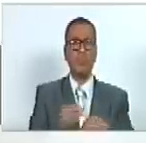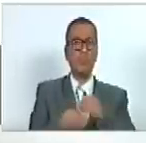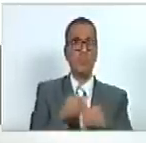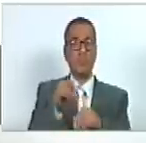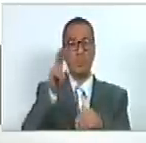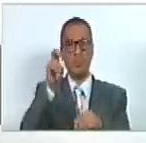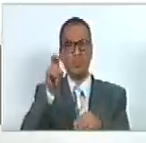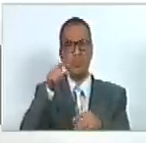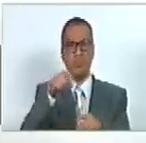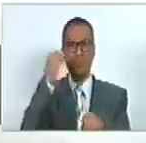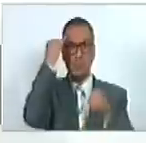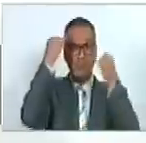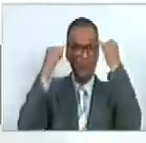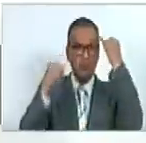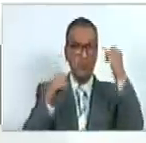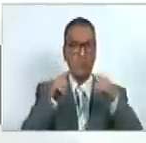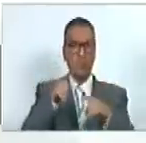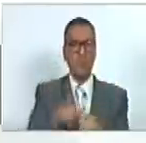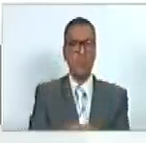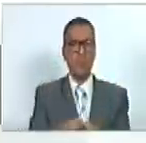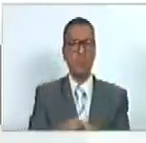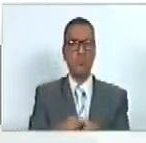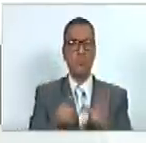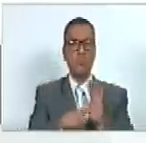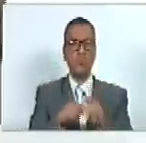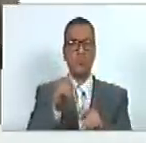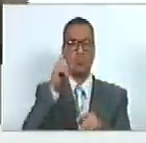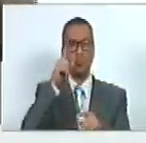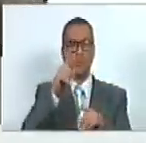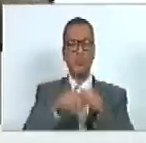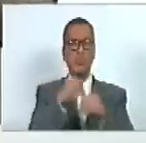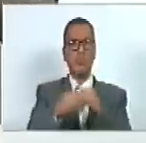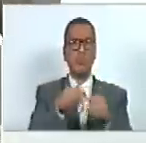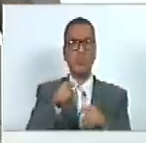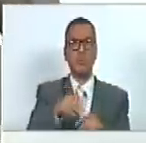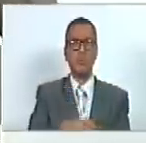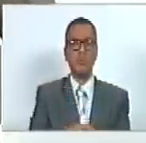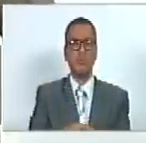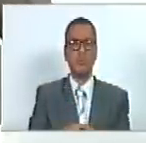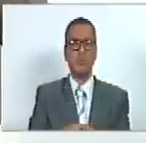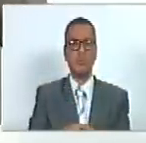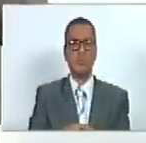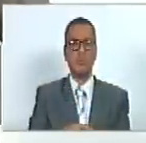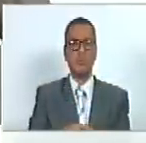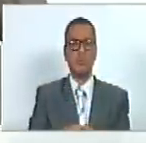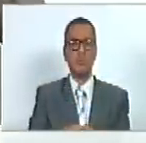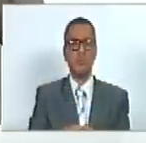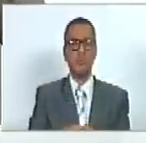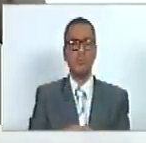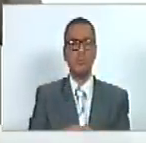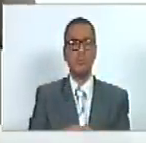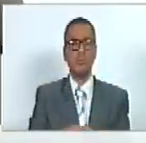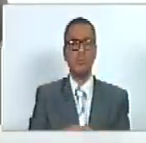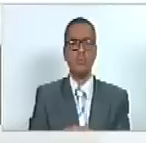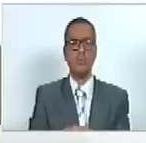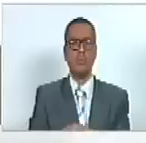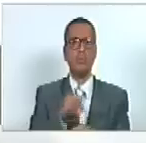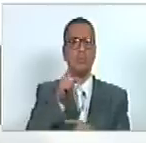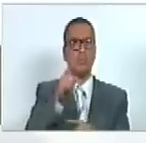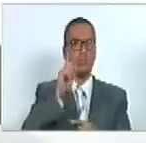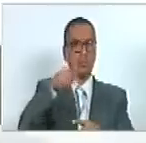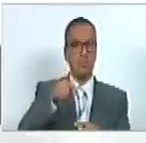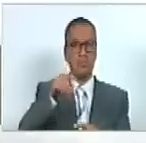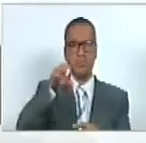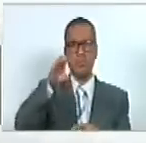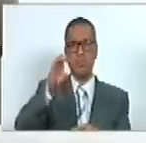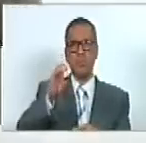innovador en el nivel bárbaro de los delitos que cometió. Lo nombró al asesor de